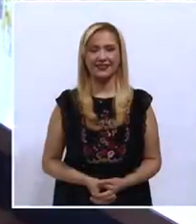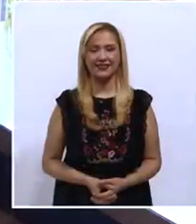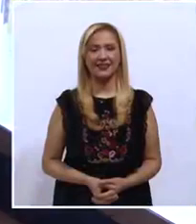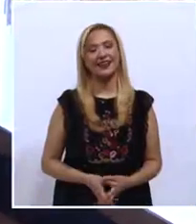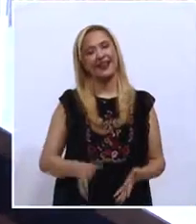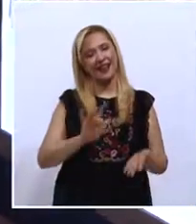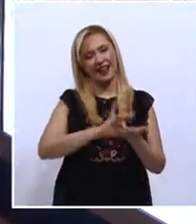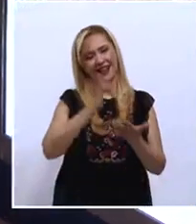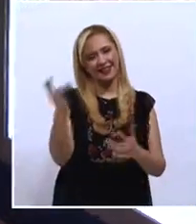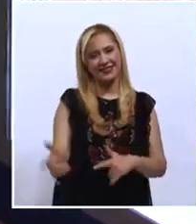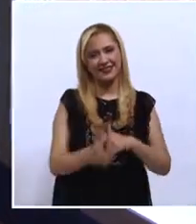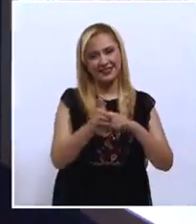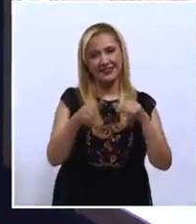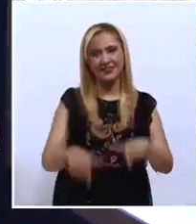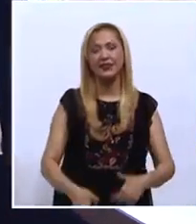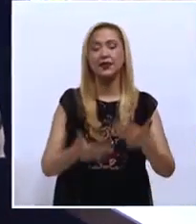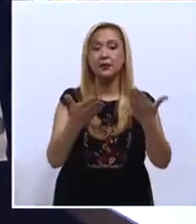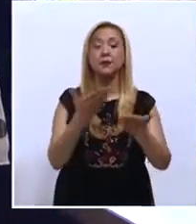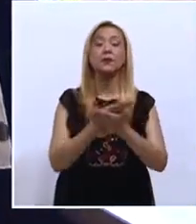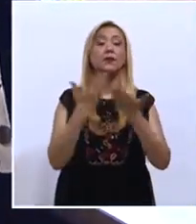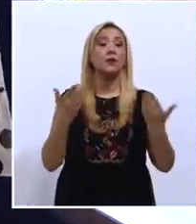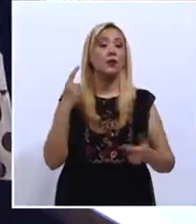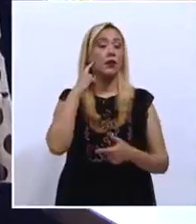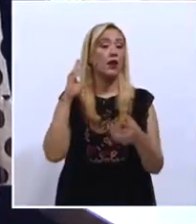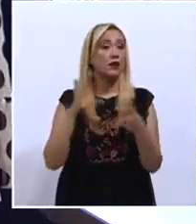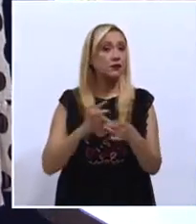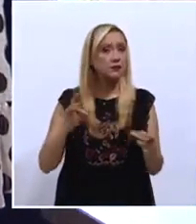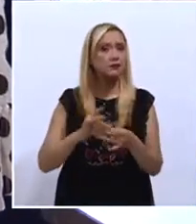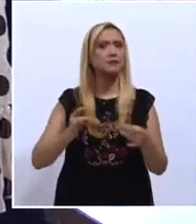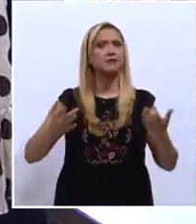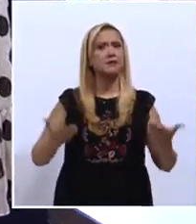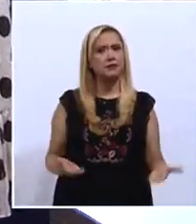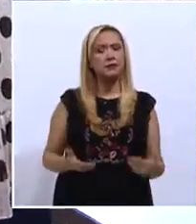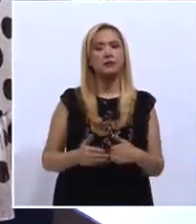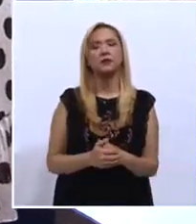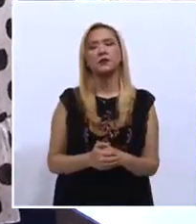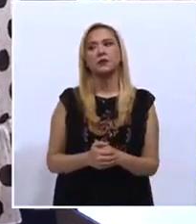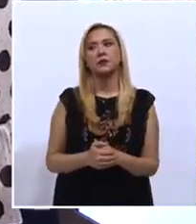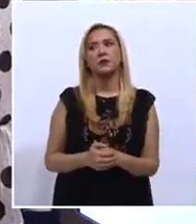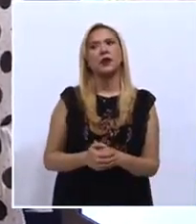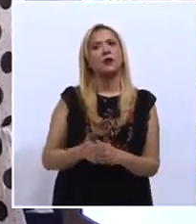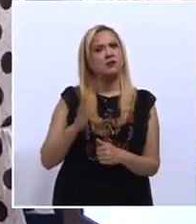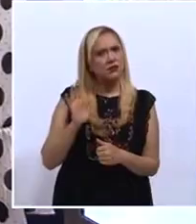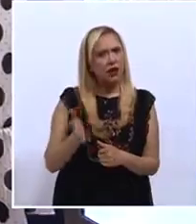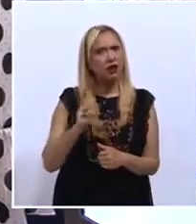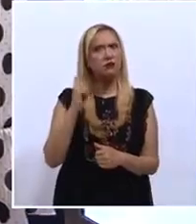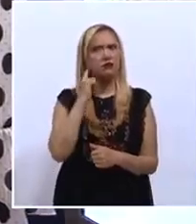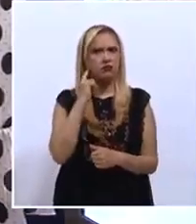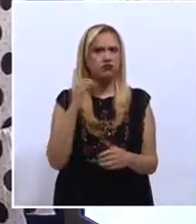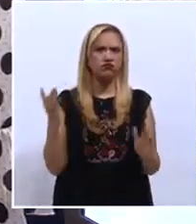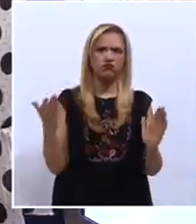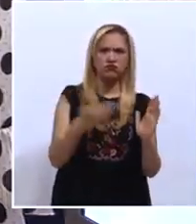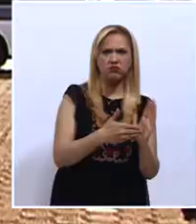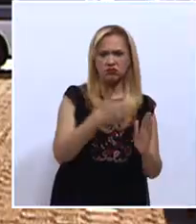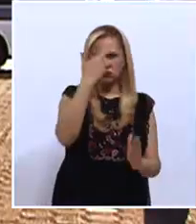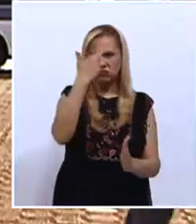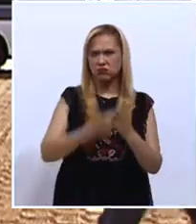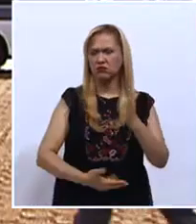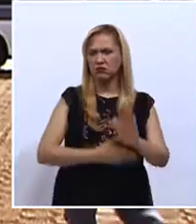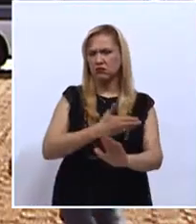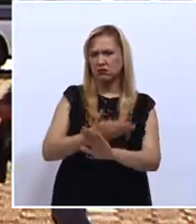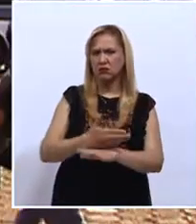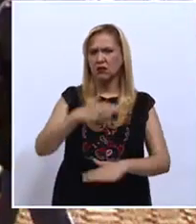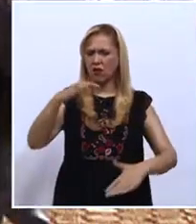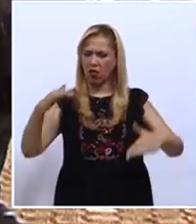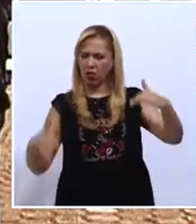Qué bueno que continúa con nosotros, le tenemos más noticias y pese a los avances para sancionar la violencia y la desigualdad